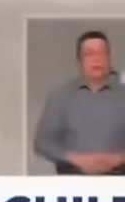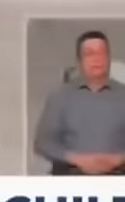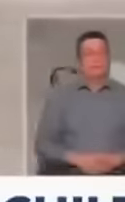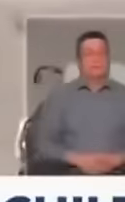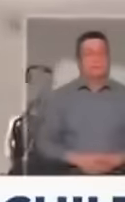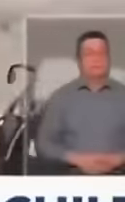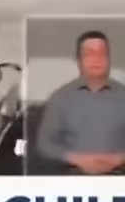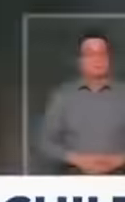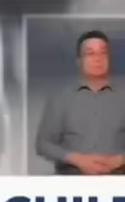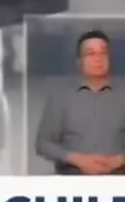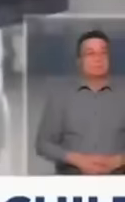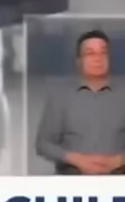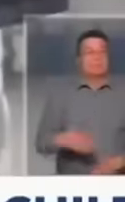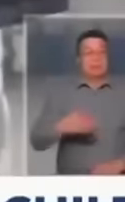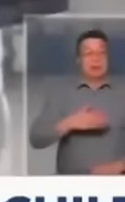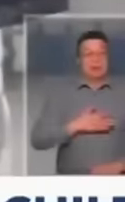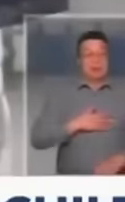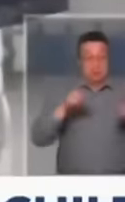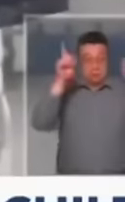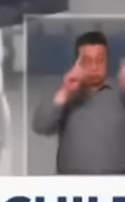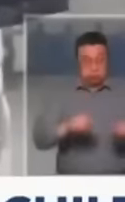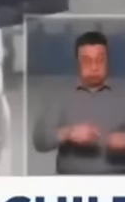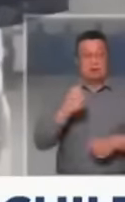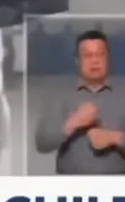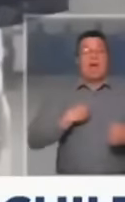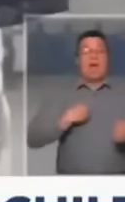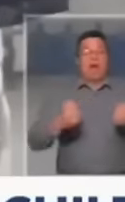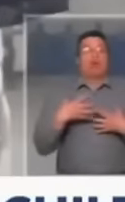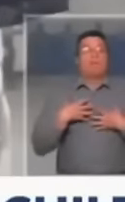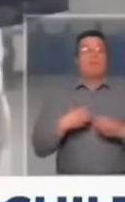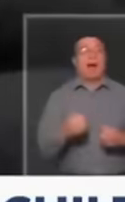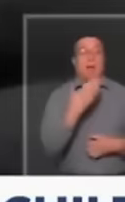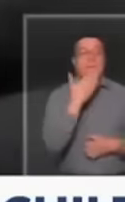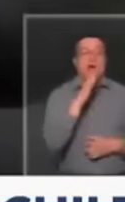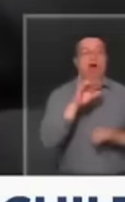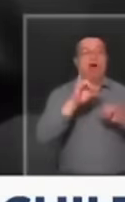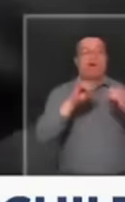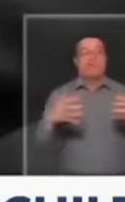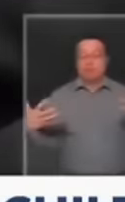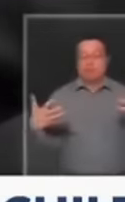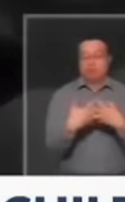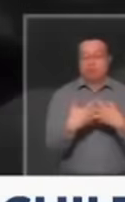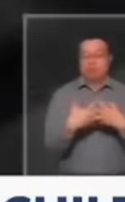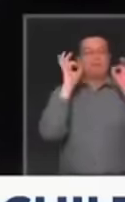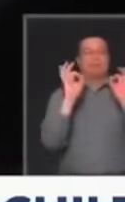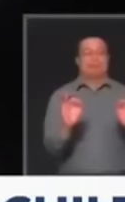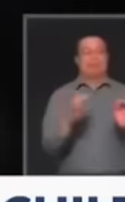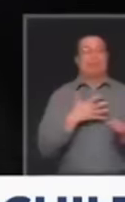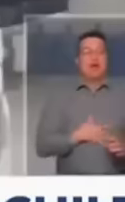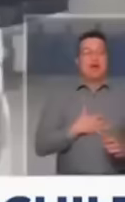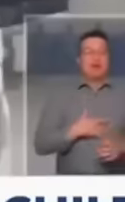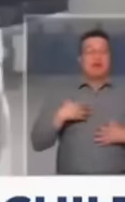de estos? ¿De estos buses? Yo soy electricista y siempre me han gustado los autos, es como la mejor forma de mezclar ambas cosas. Y